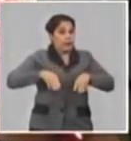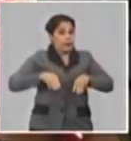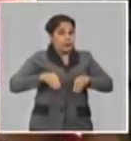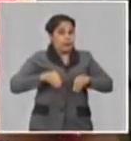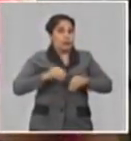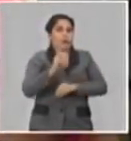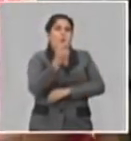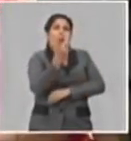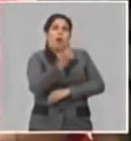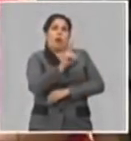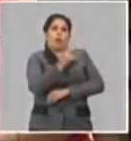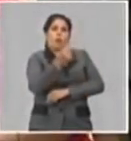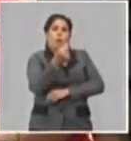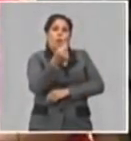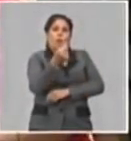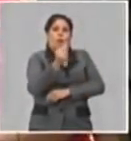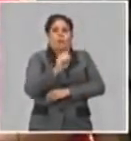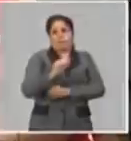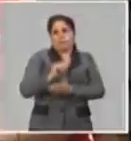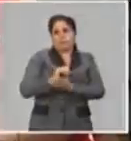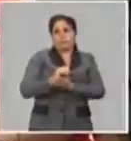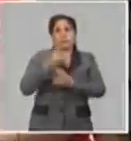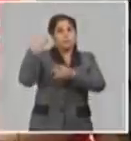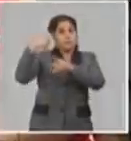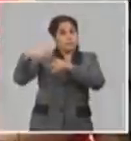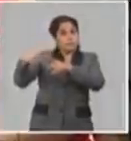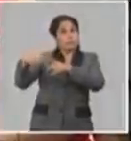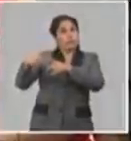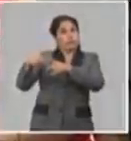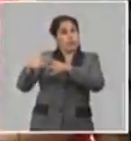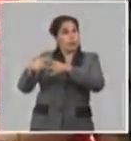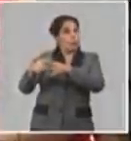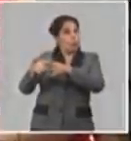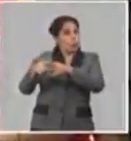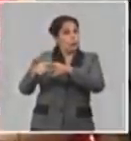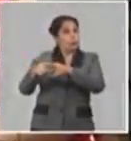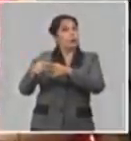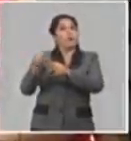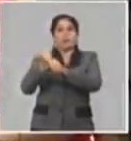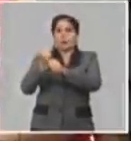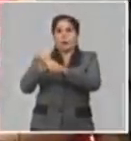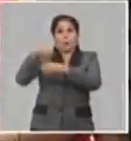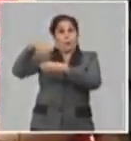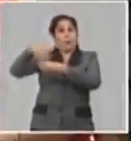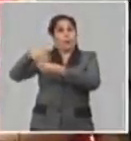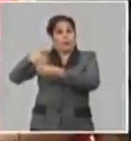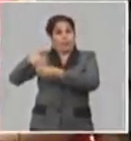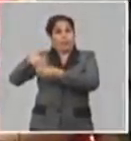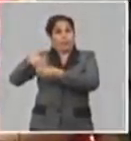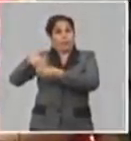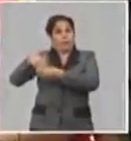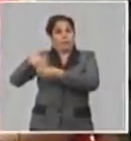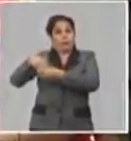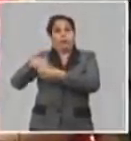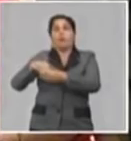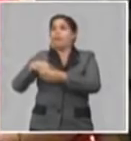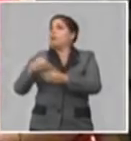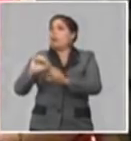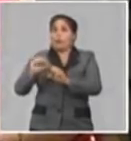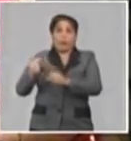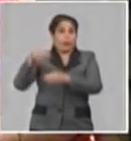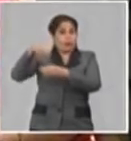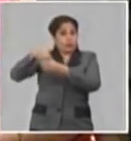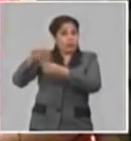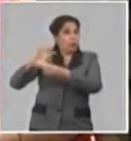moneda CUP, y en otros ya estamos operando, y no es, la cifra no es ínfima, estamos